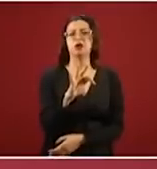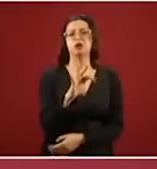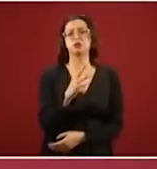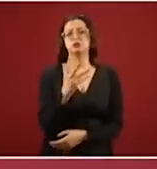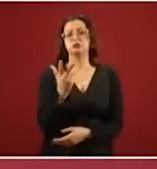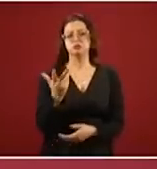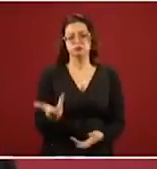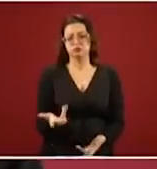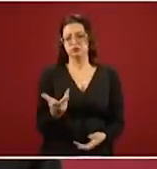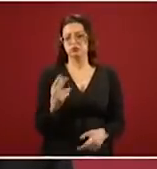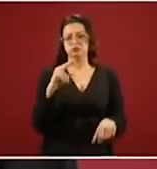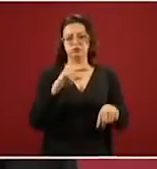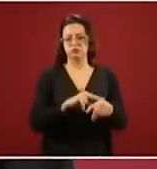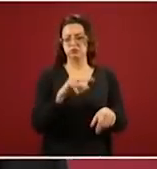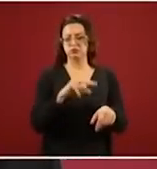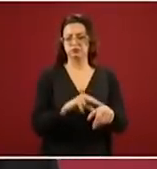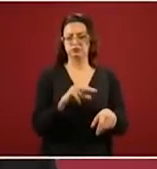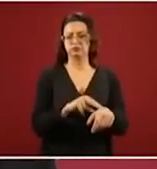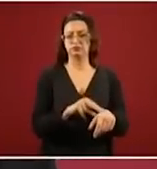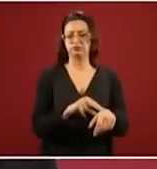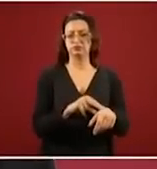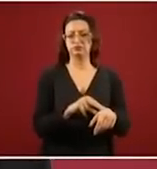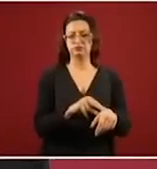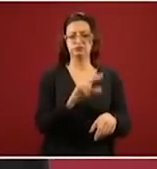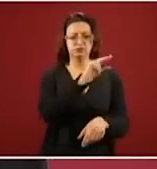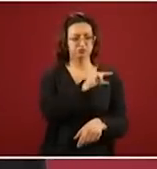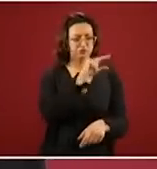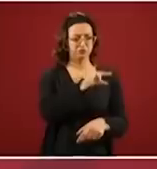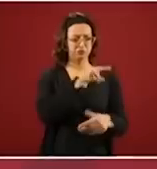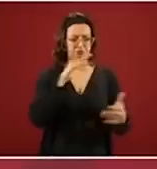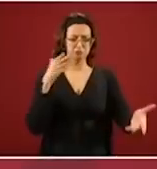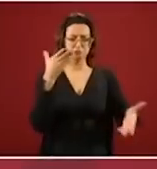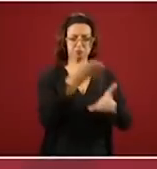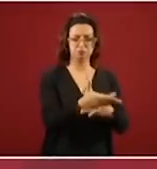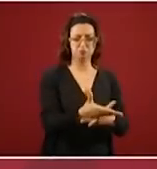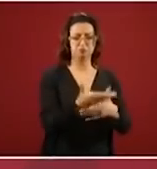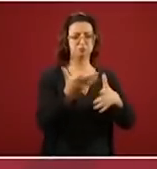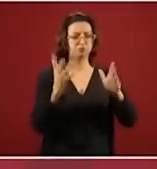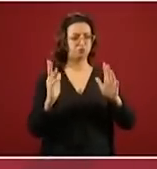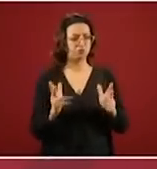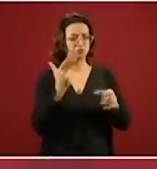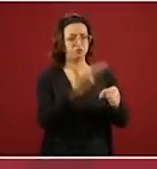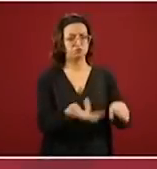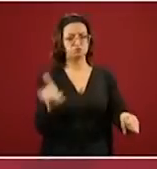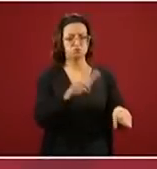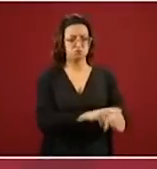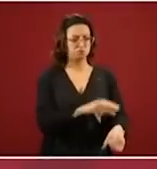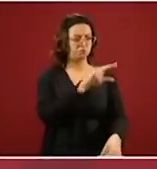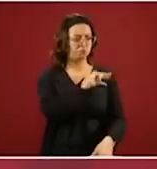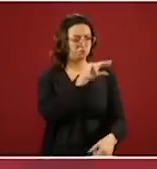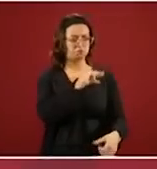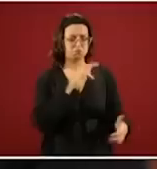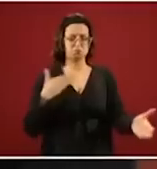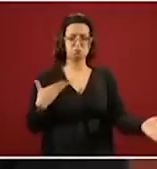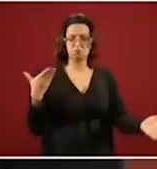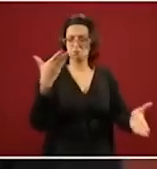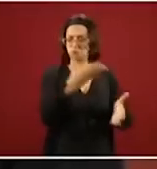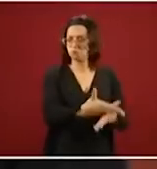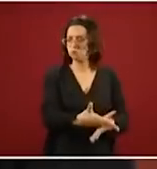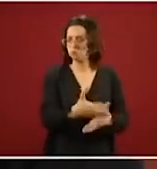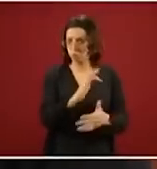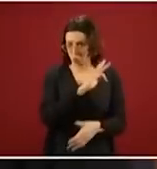y dar consultas privadas o atenderse en hospitales privados están